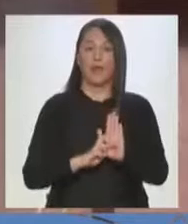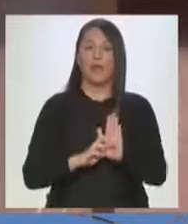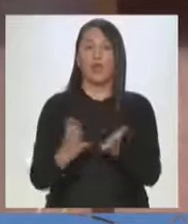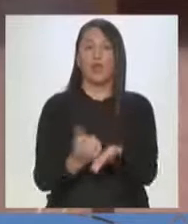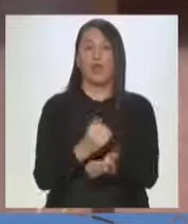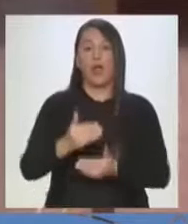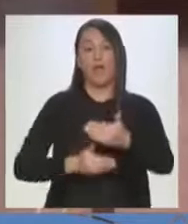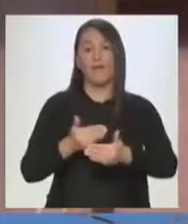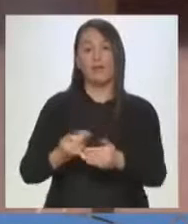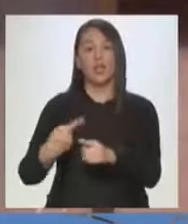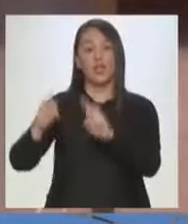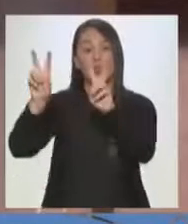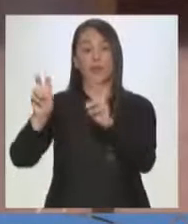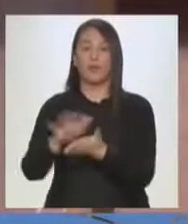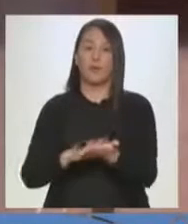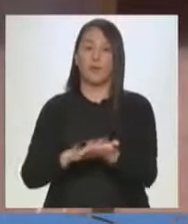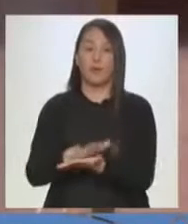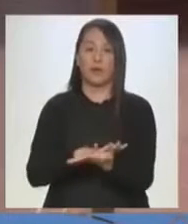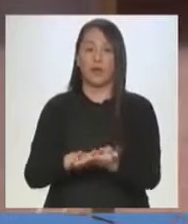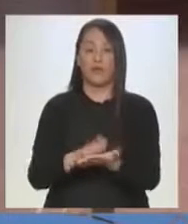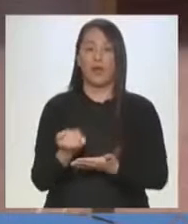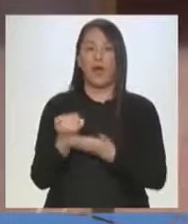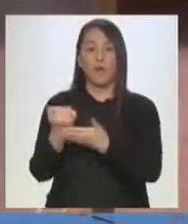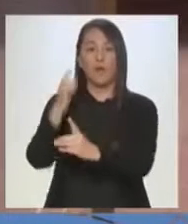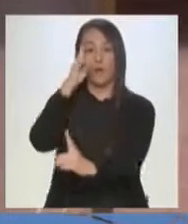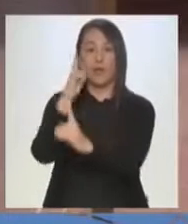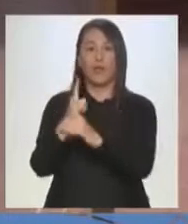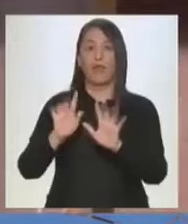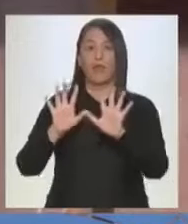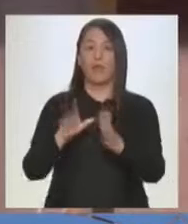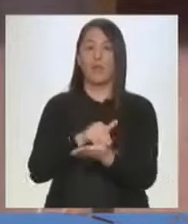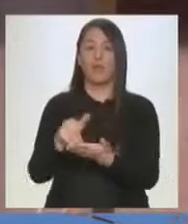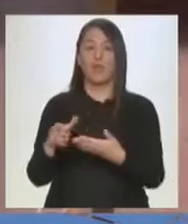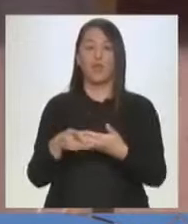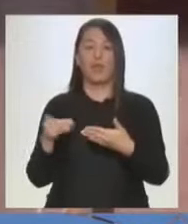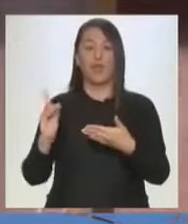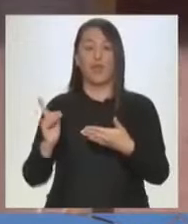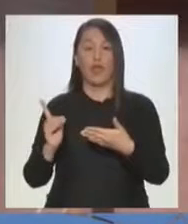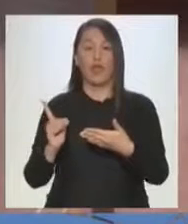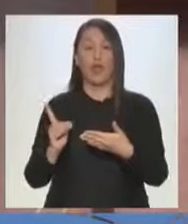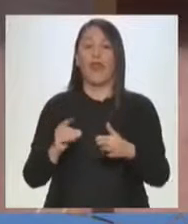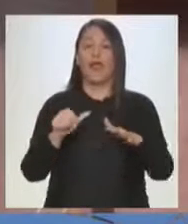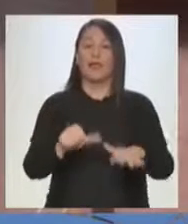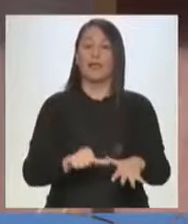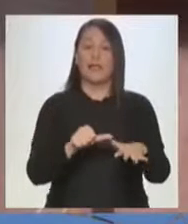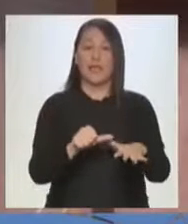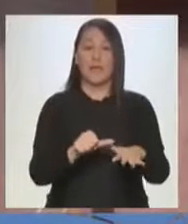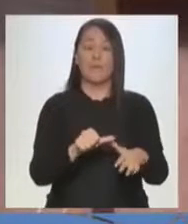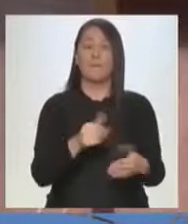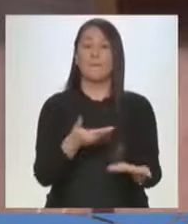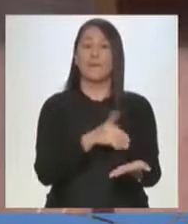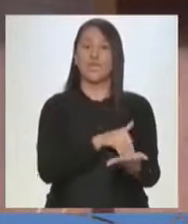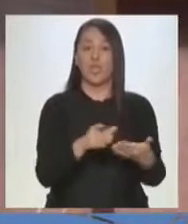avances en otros aspectos, como por ejemplo, el aporte directo a 10 millones de dólares adicionales a los 16 millones de dólares ya existentes